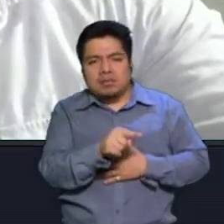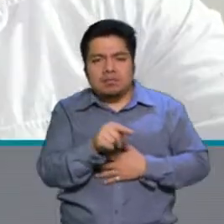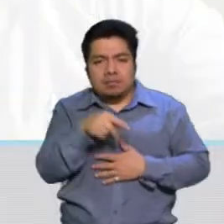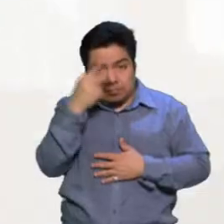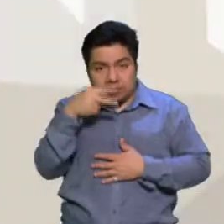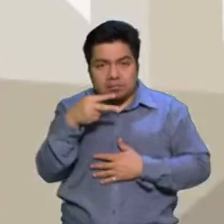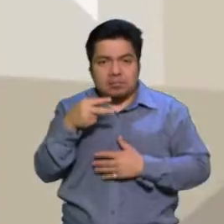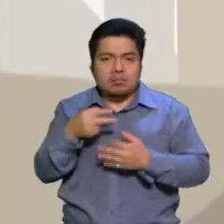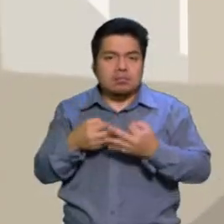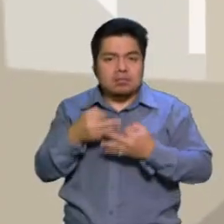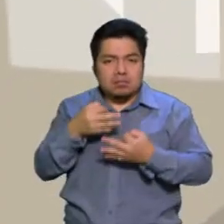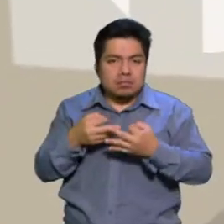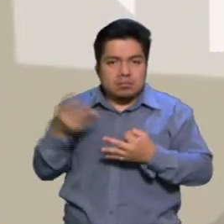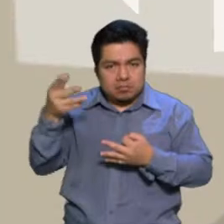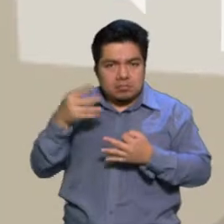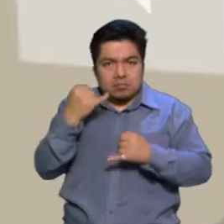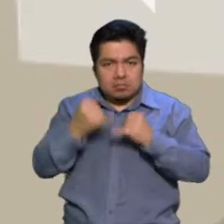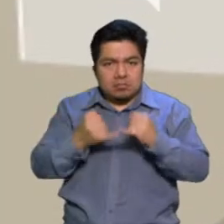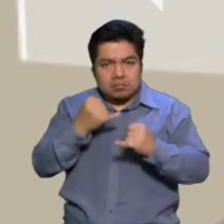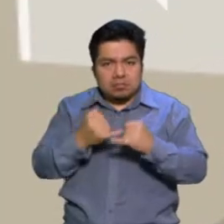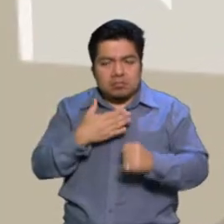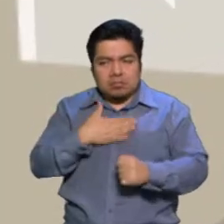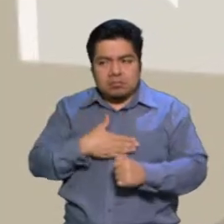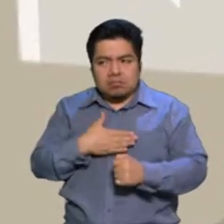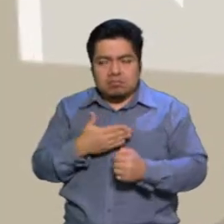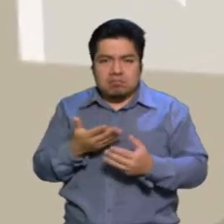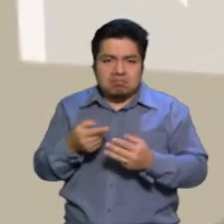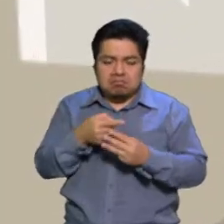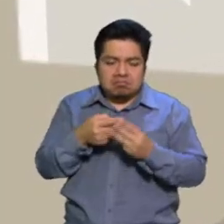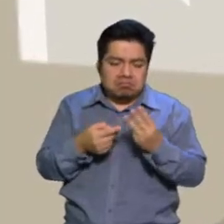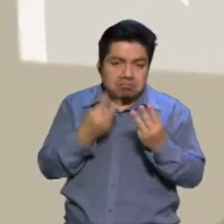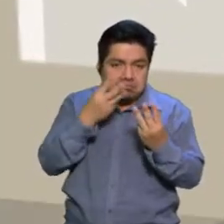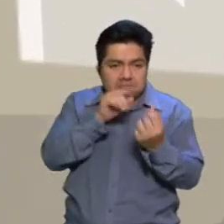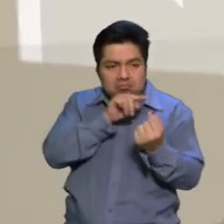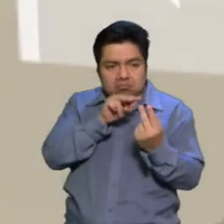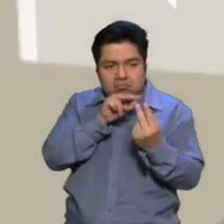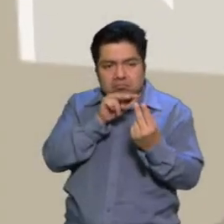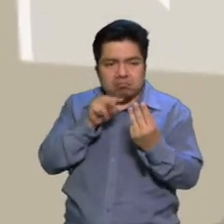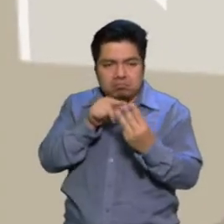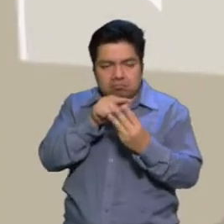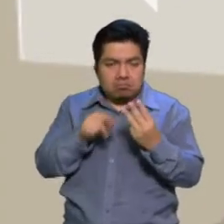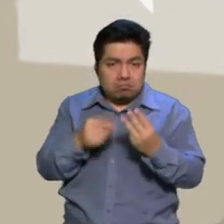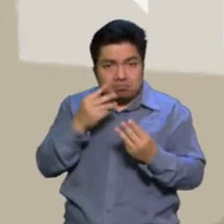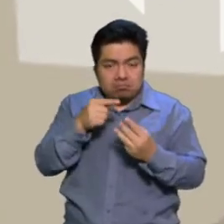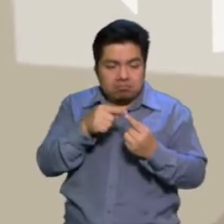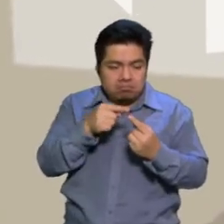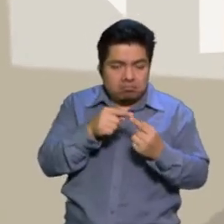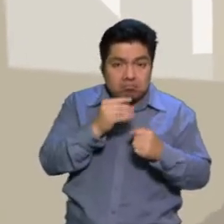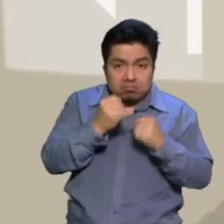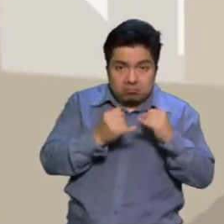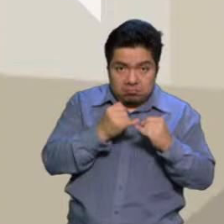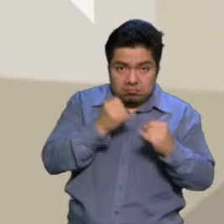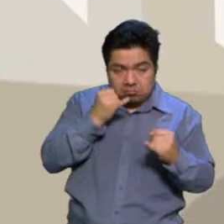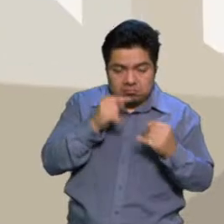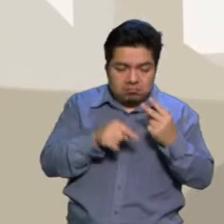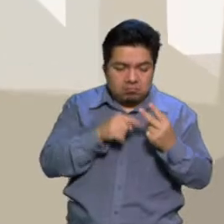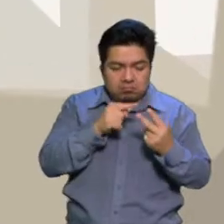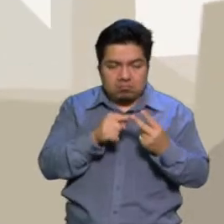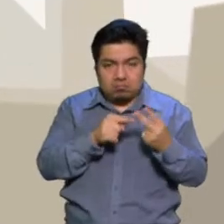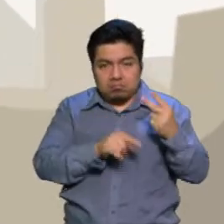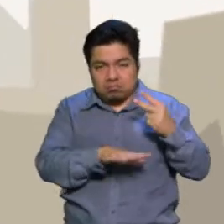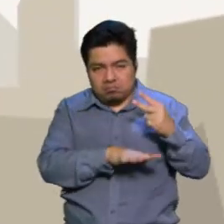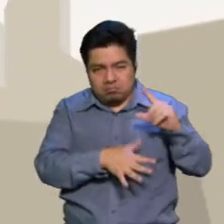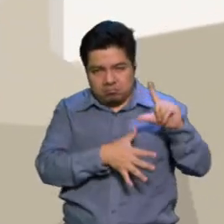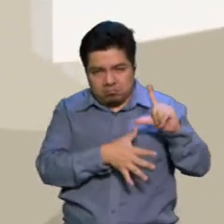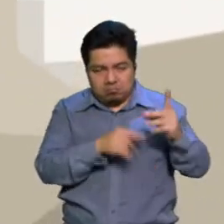Corte Internacional de Justicia, yo la veo en tres aristas o en tres niveles de análisis: en el plano internacional, en el plano regional y en el